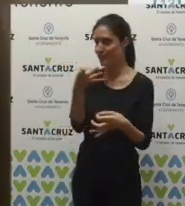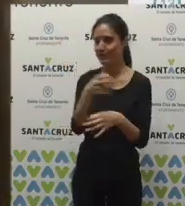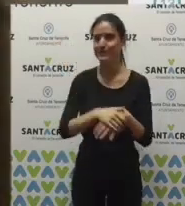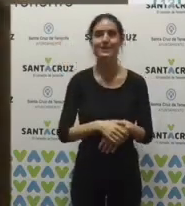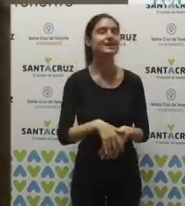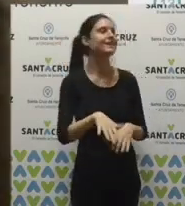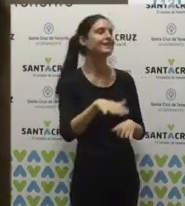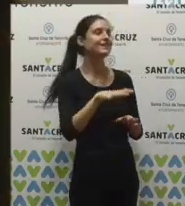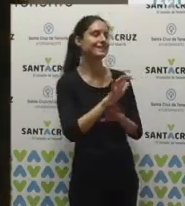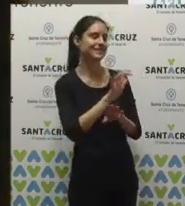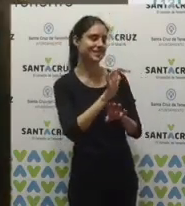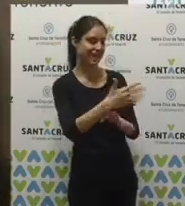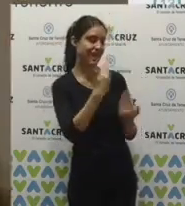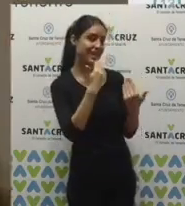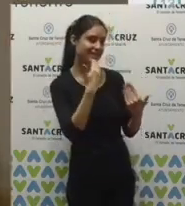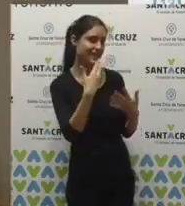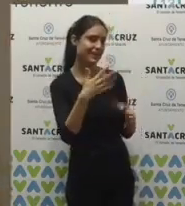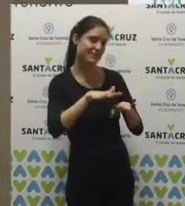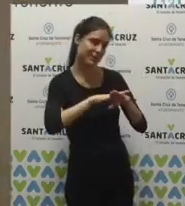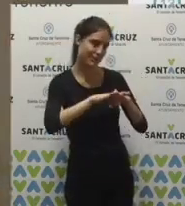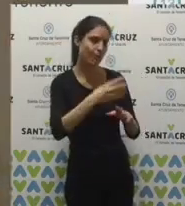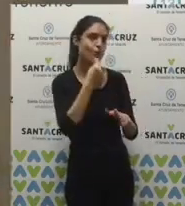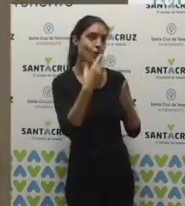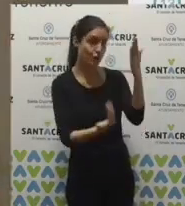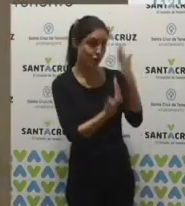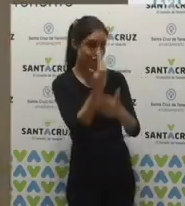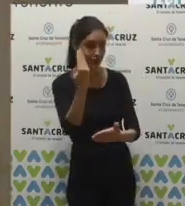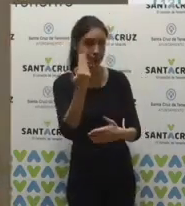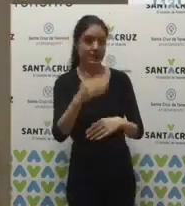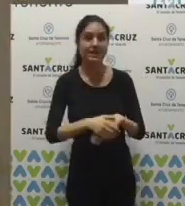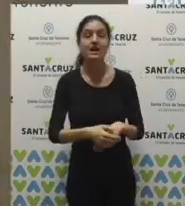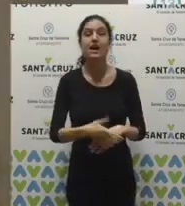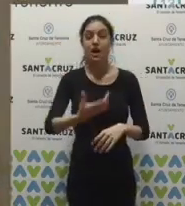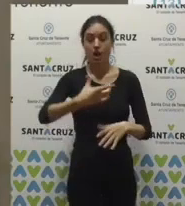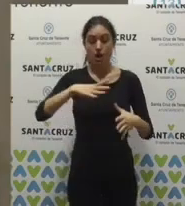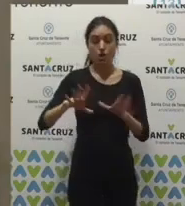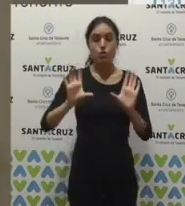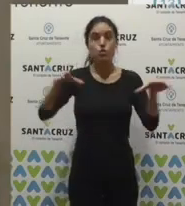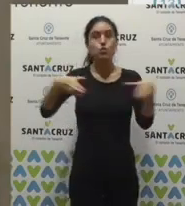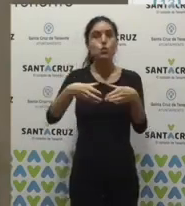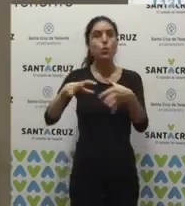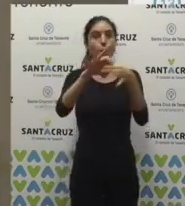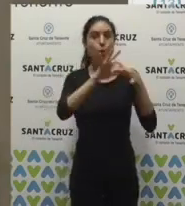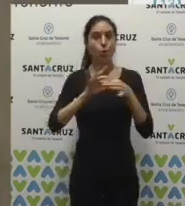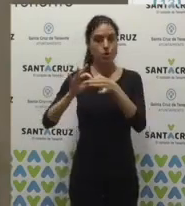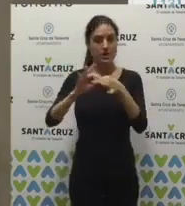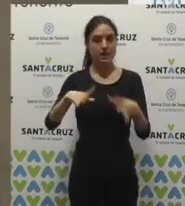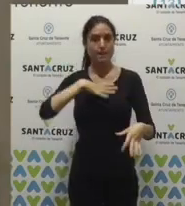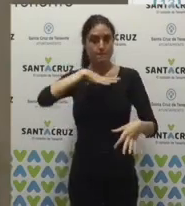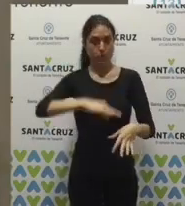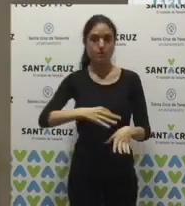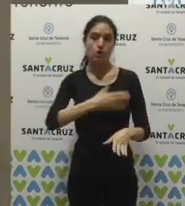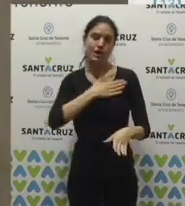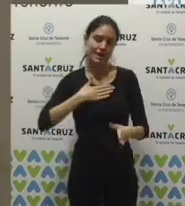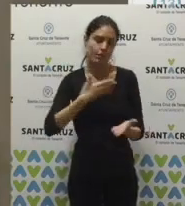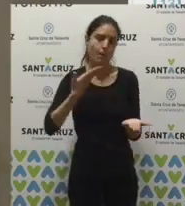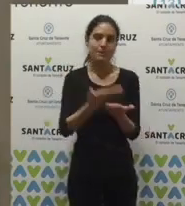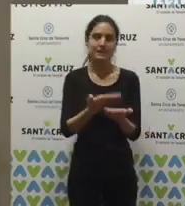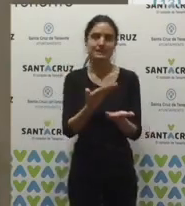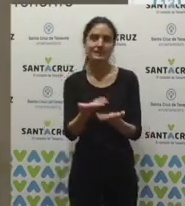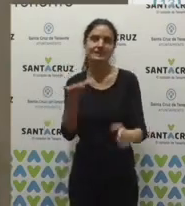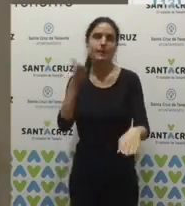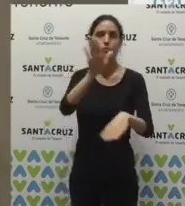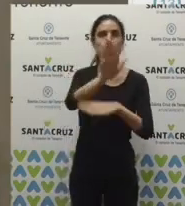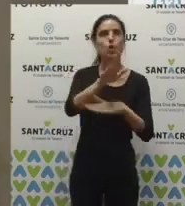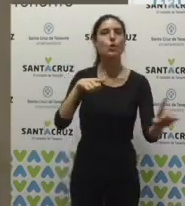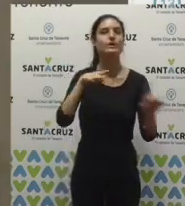buenos días muchas gracias bueno desde unidas podemos y decidimos presentar esta emoción para poder